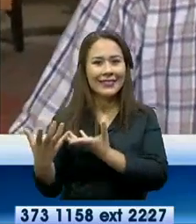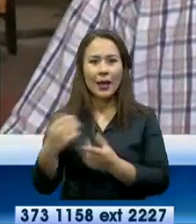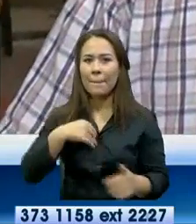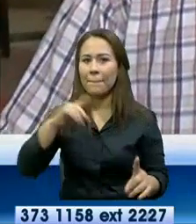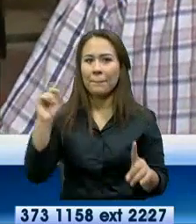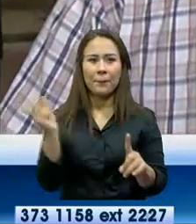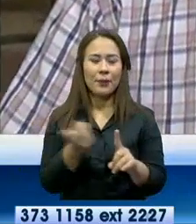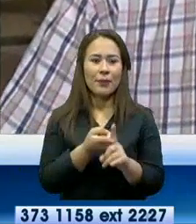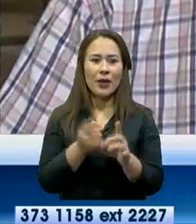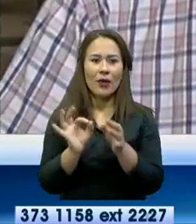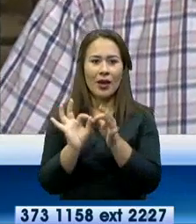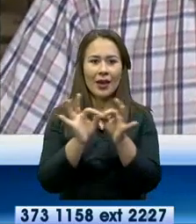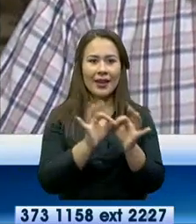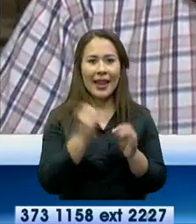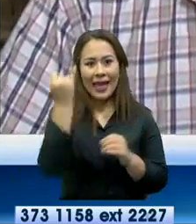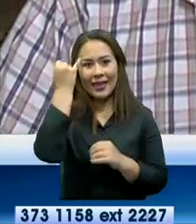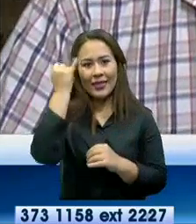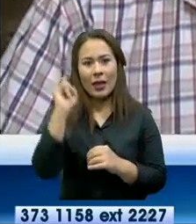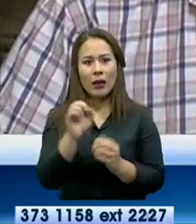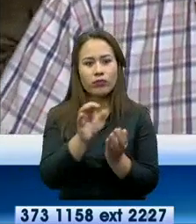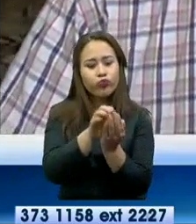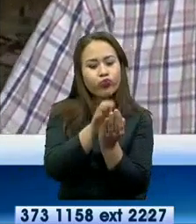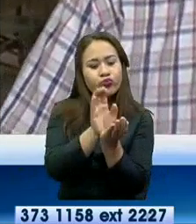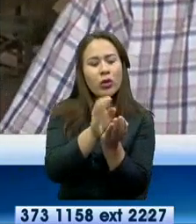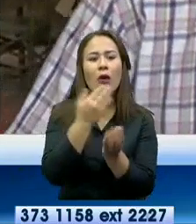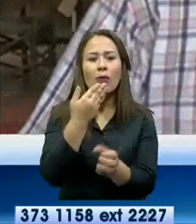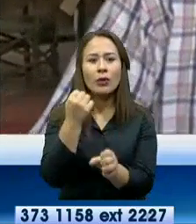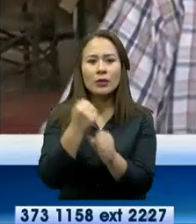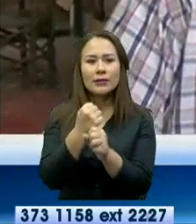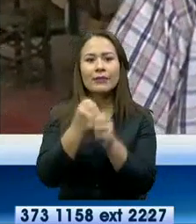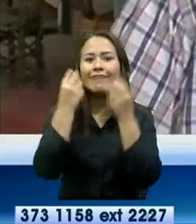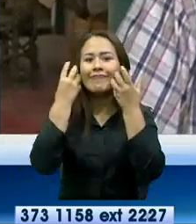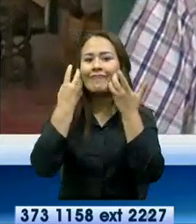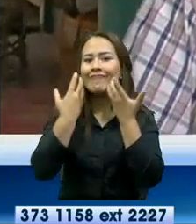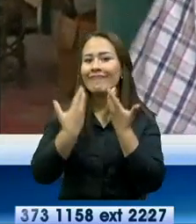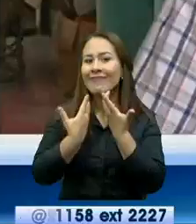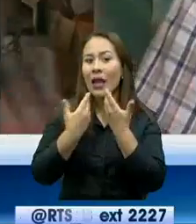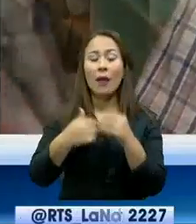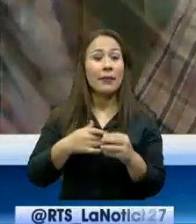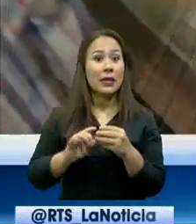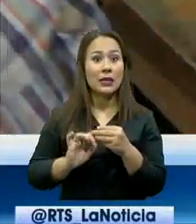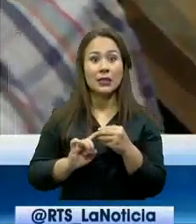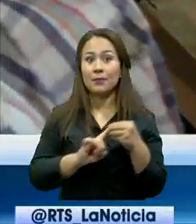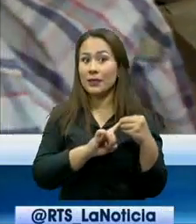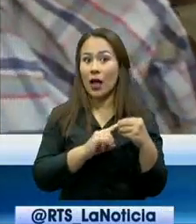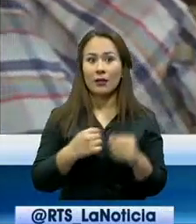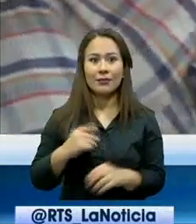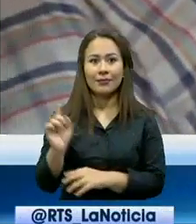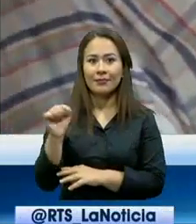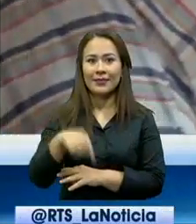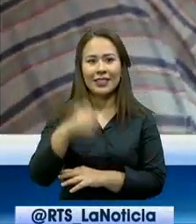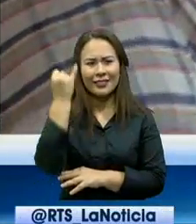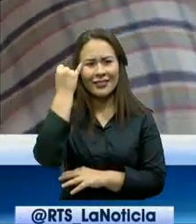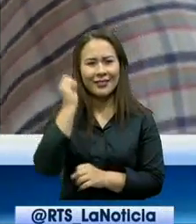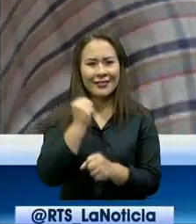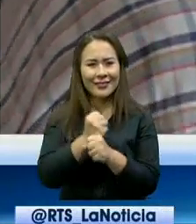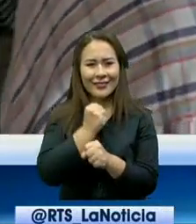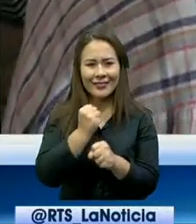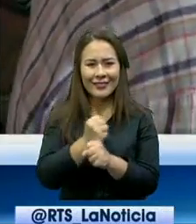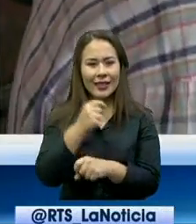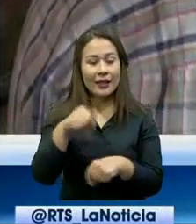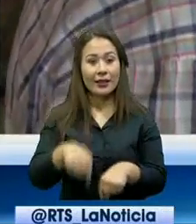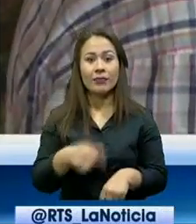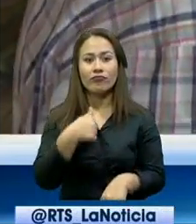en revitalizar la identidad del Spondylus. Créanme que para mí fue un privilegio haber emprendido esta iniciativa.